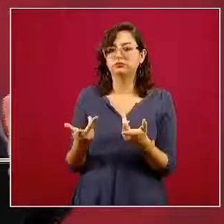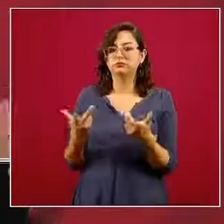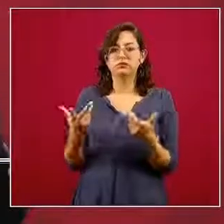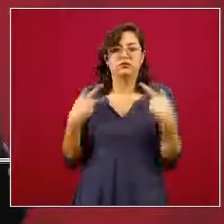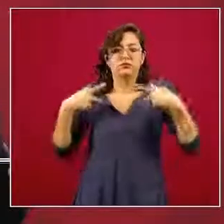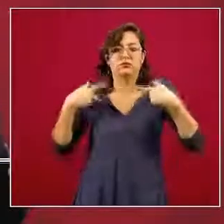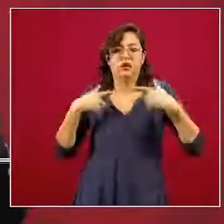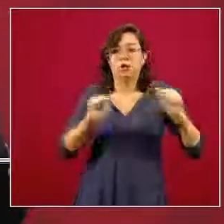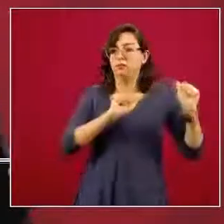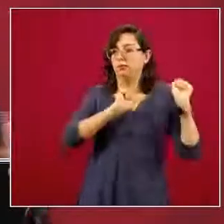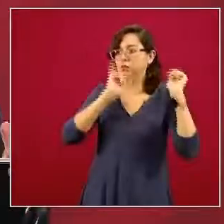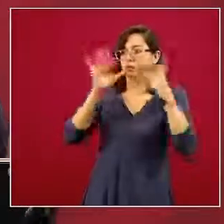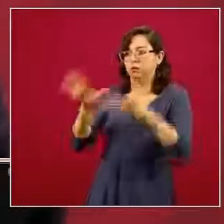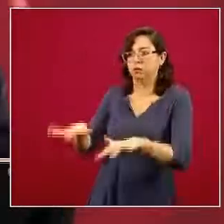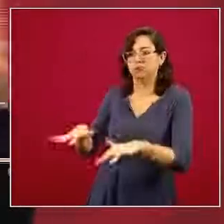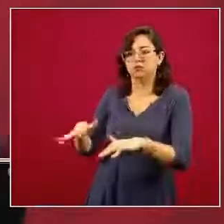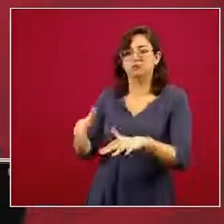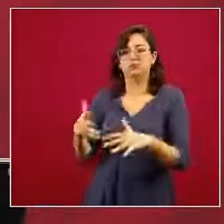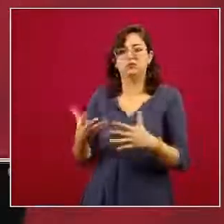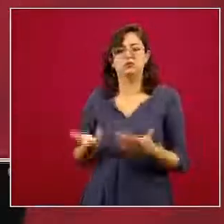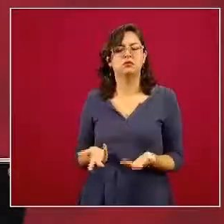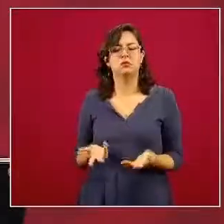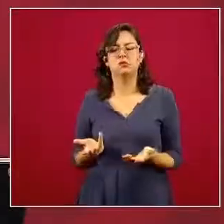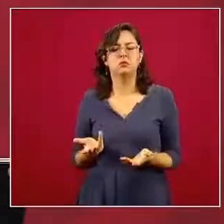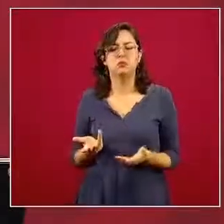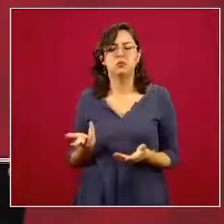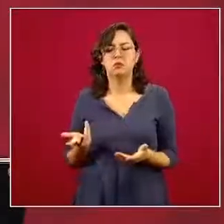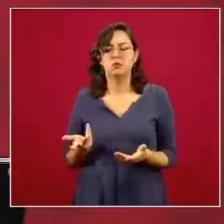público. No nos preocupa tanto